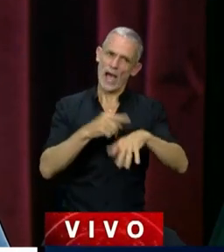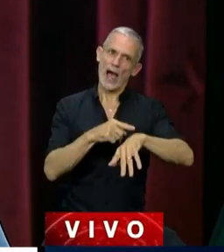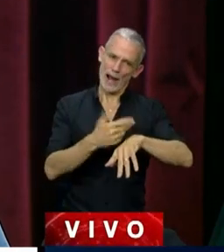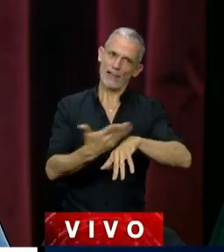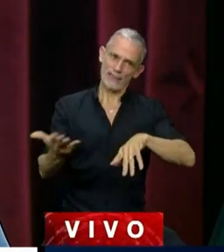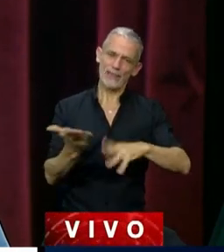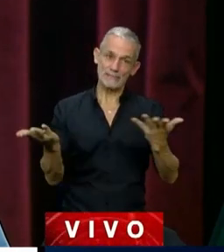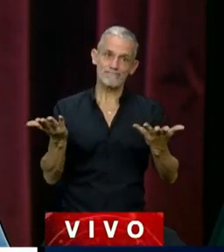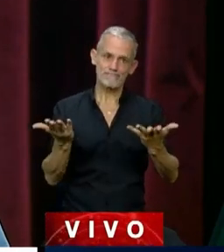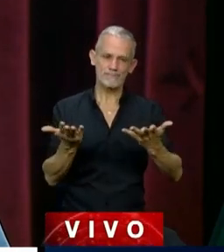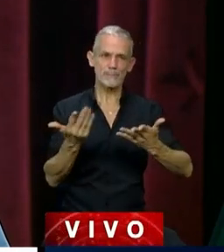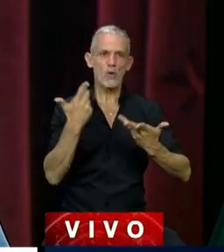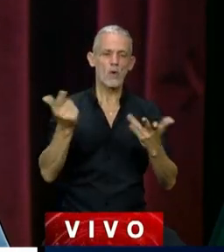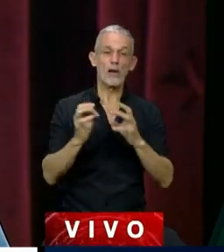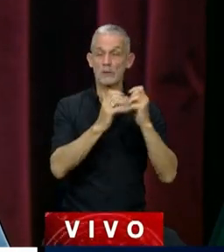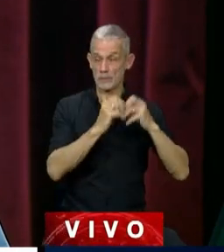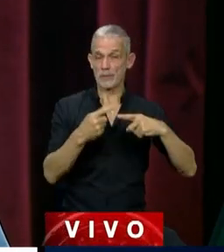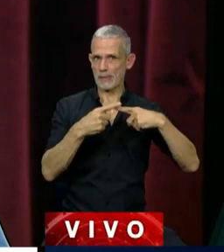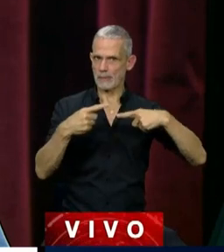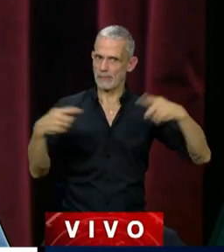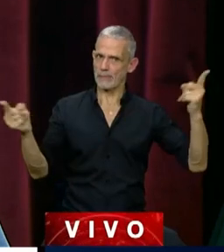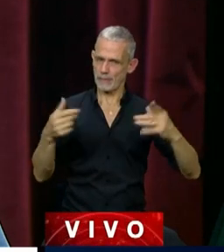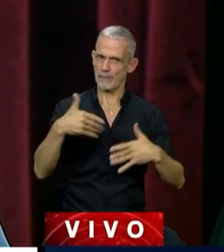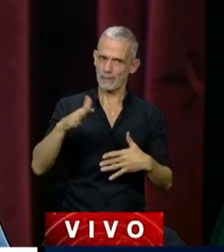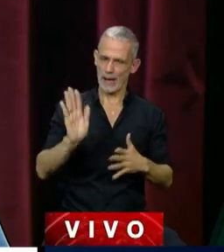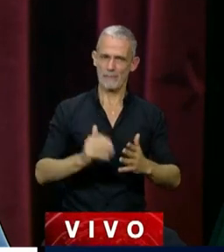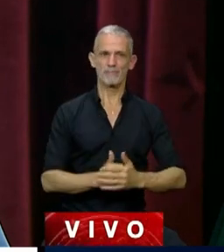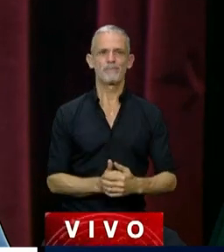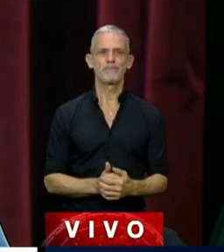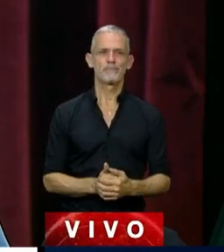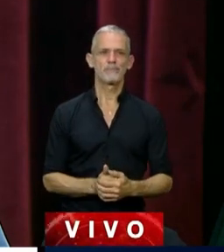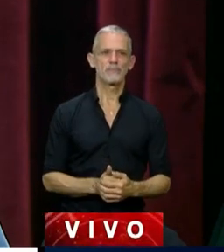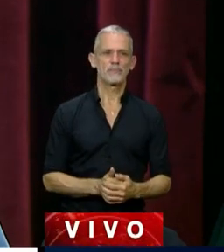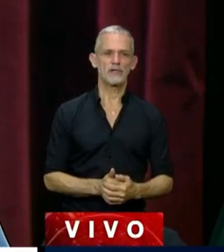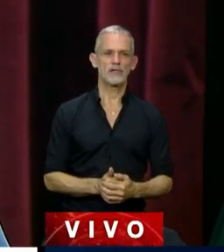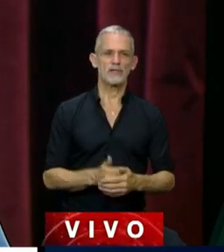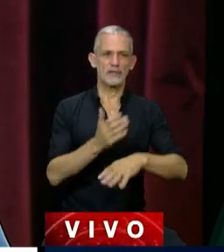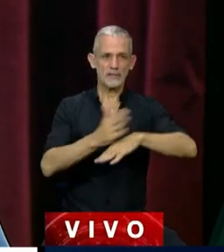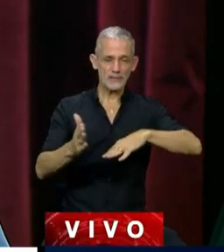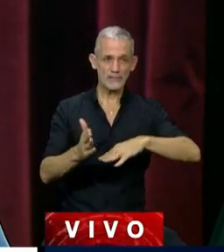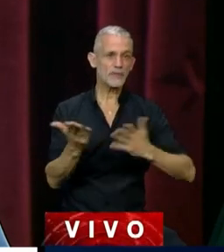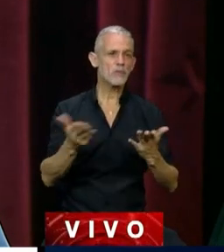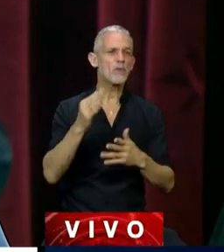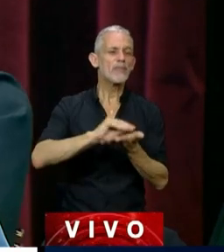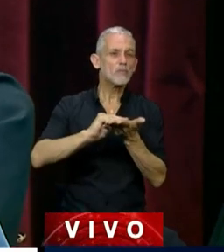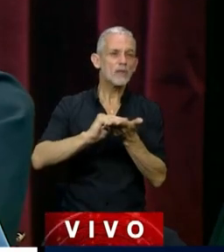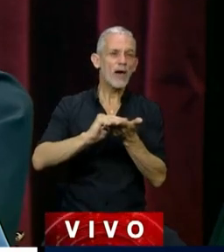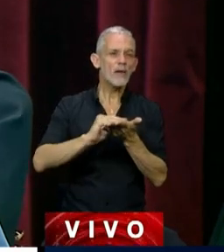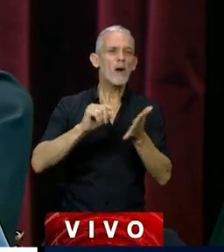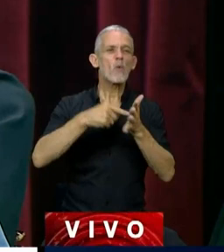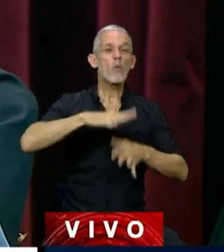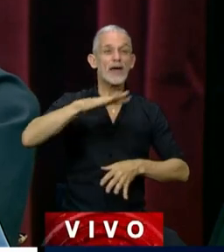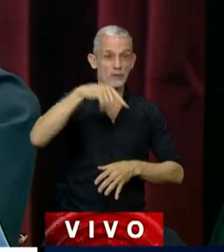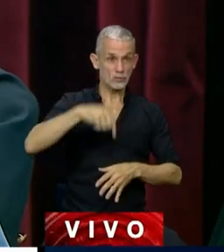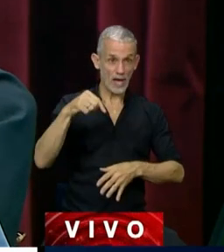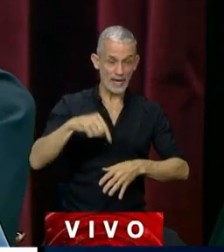y evidentemente el debate se va a extender mucho más. Continúa en el uso de la palabra la diputada por la Ciudad de